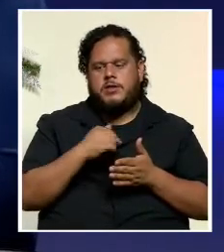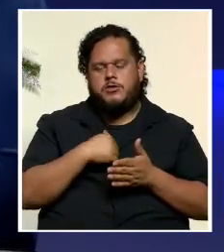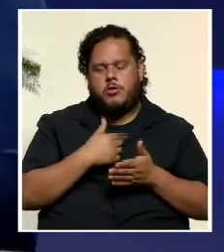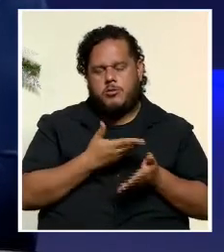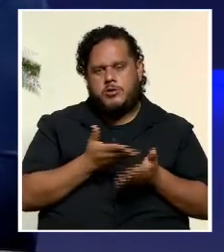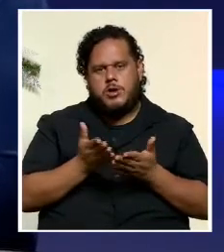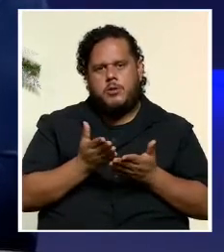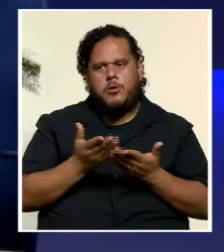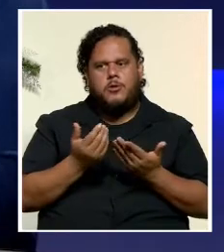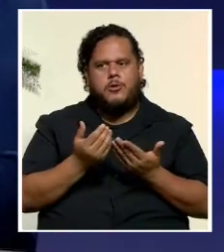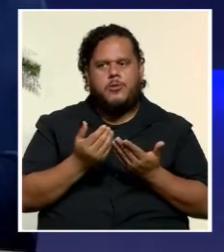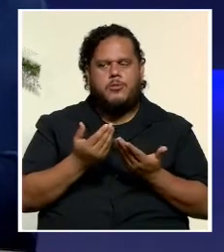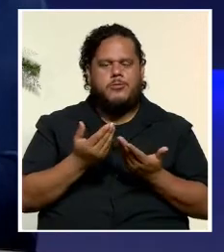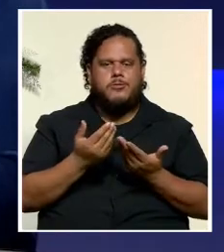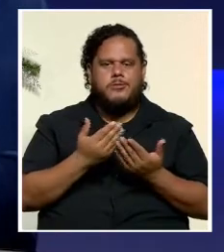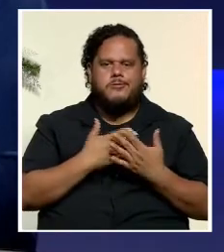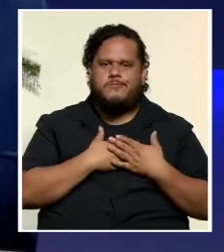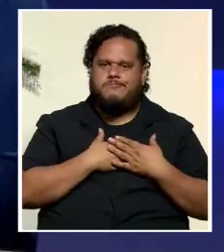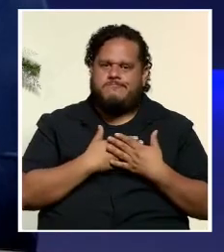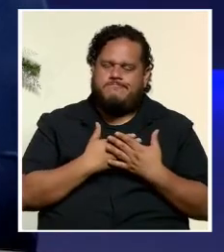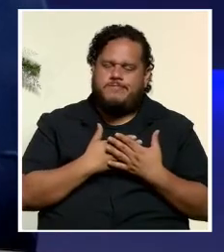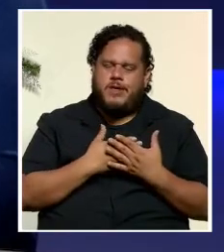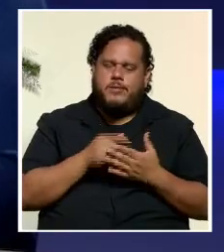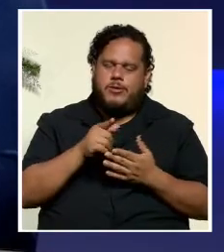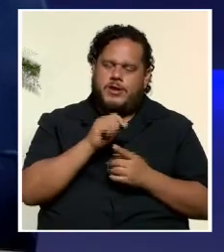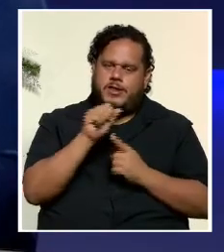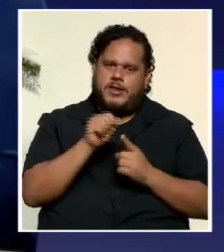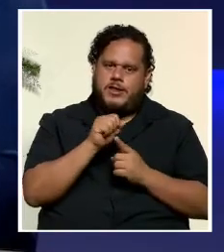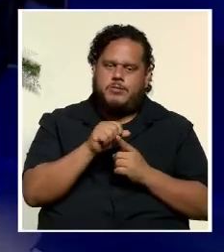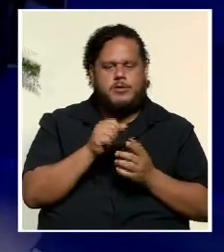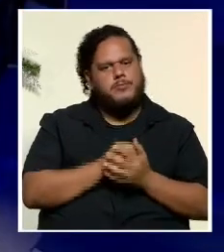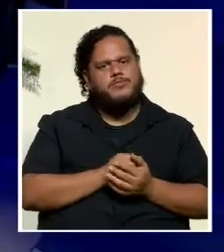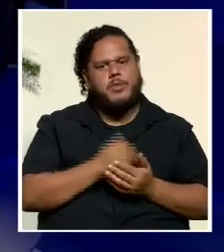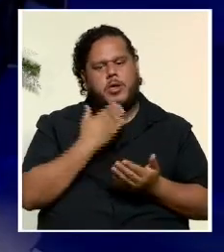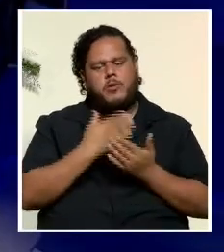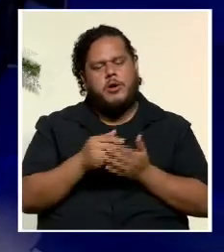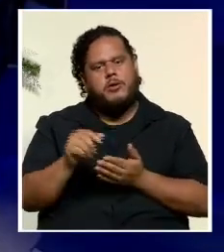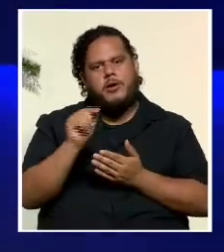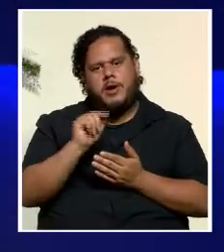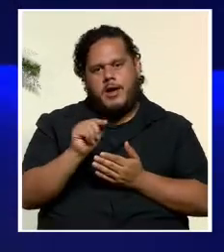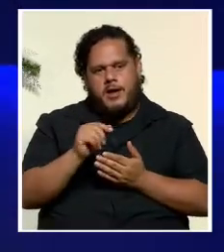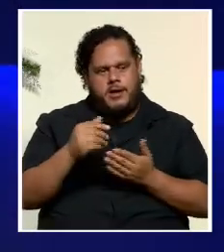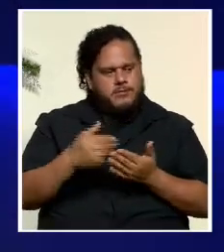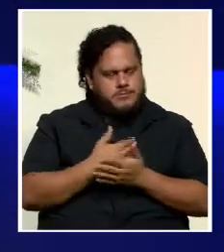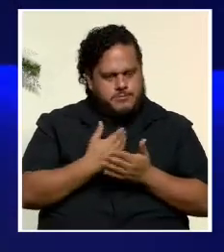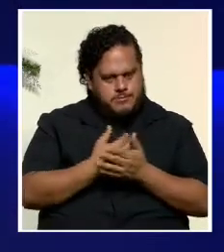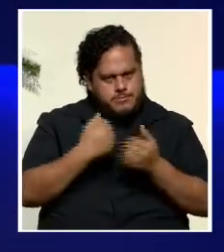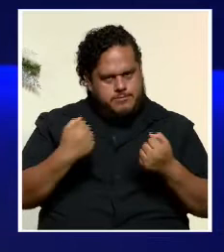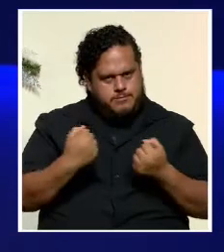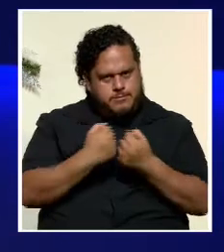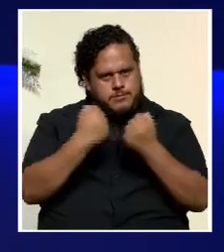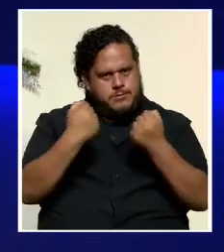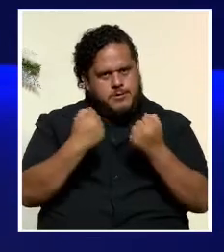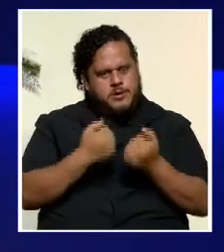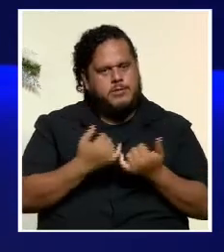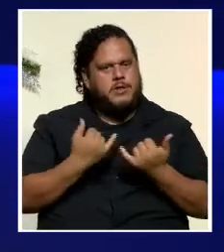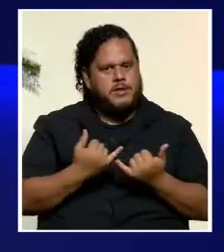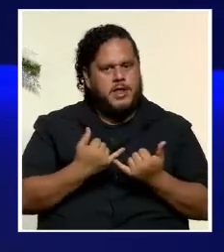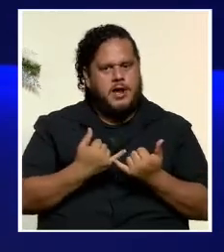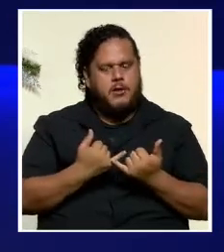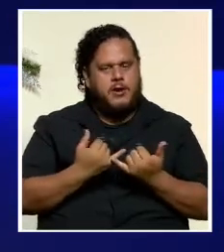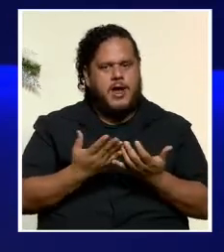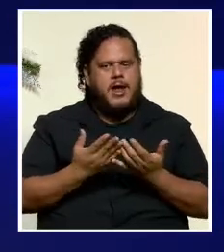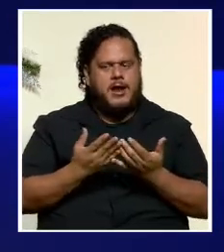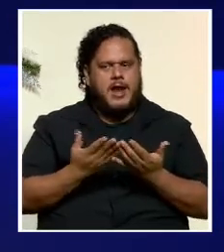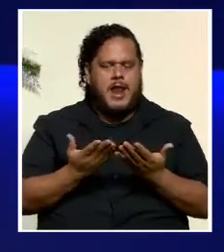un duelo por esa situación. Bueno, ahí creo que los nuevos desafíos la van a curar un